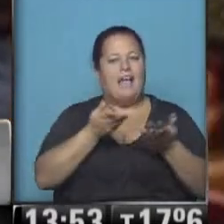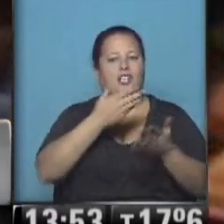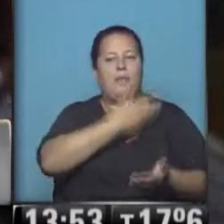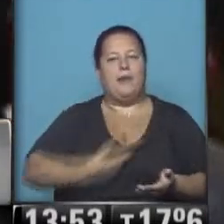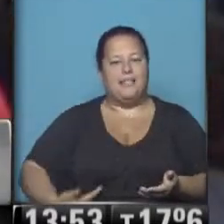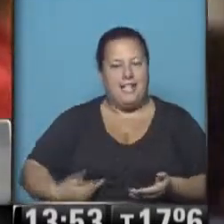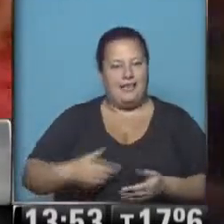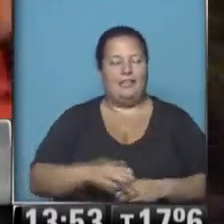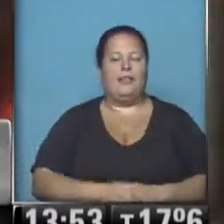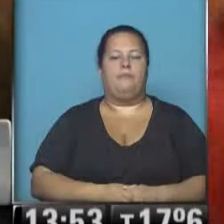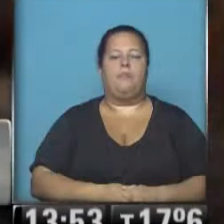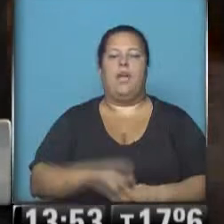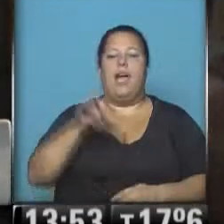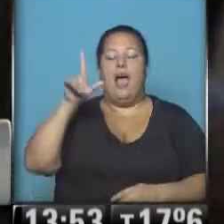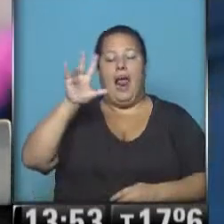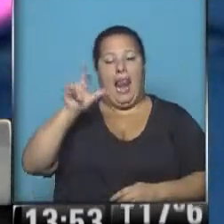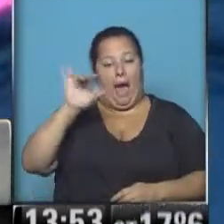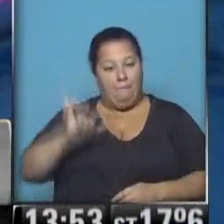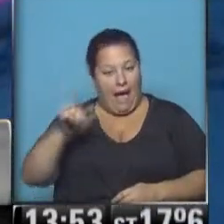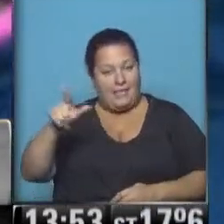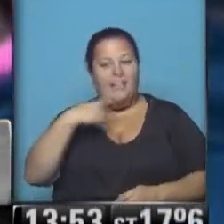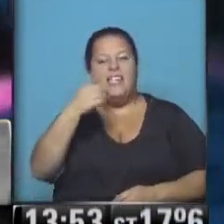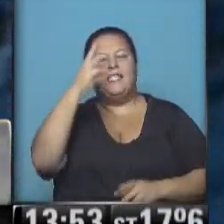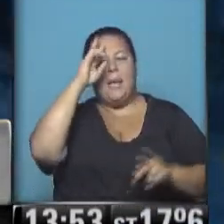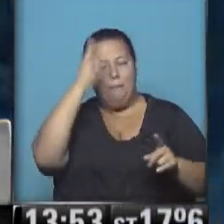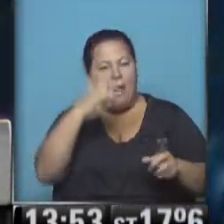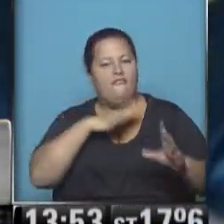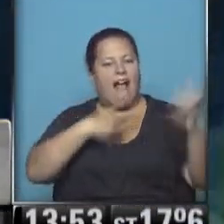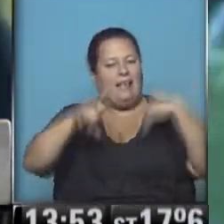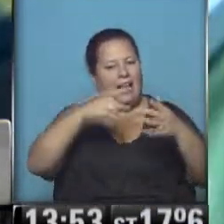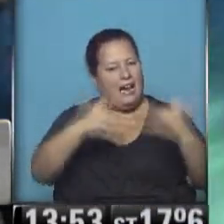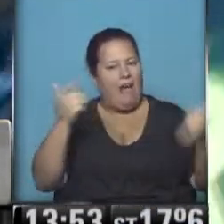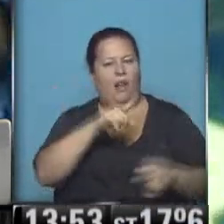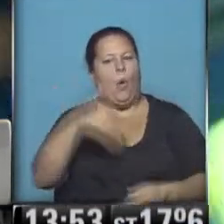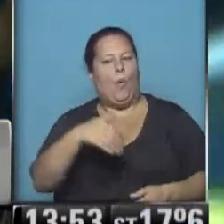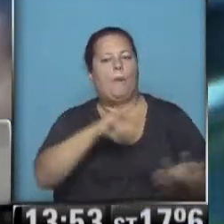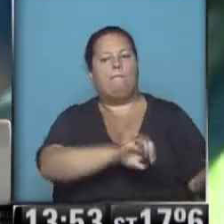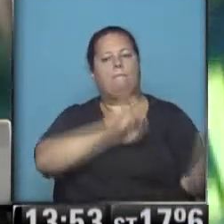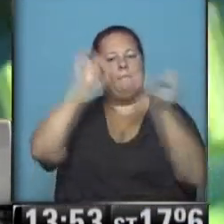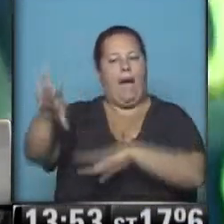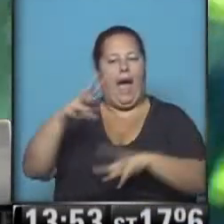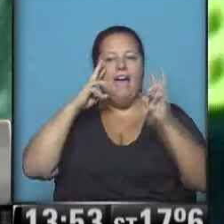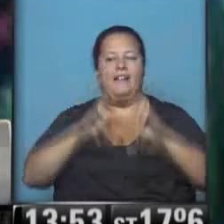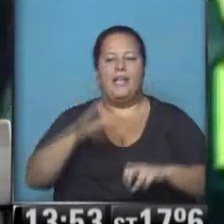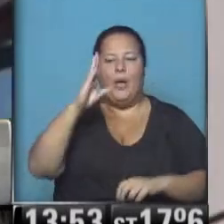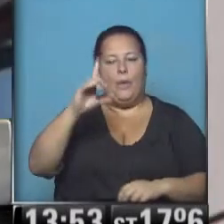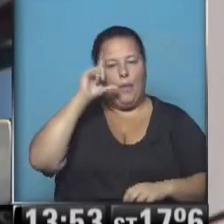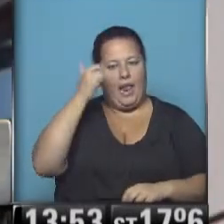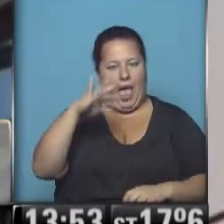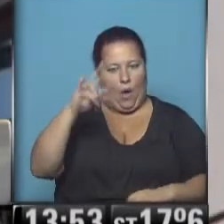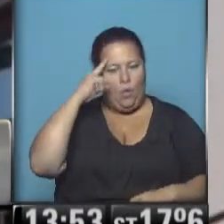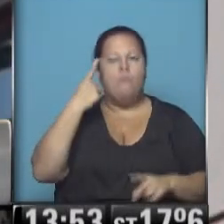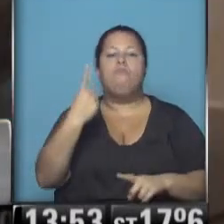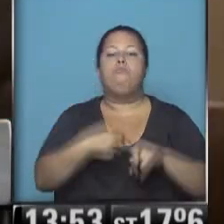presidente Ollanta Humala. En La Paz afirman que Perú no acelera los trámites para extraditar al investigado Belaunde por hechos